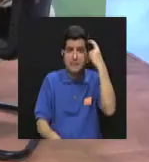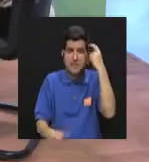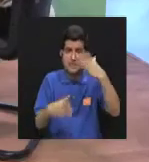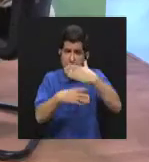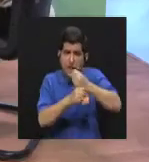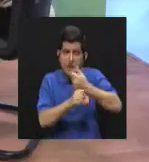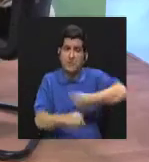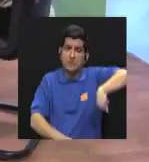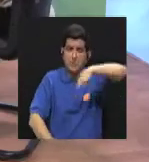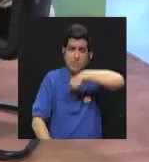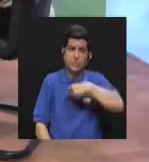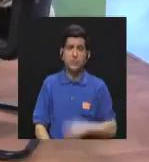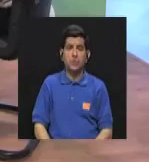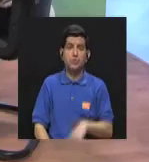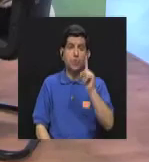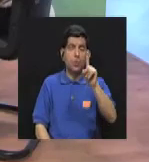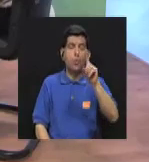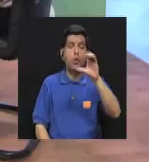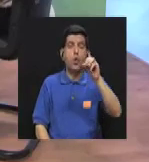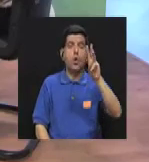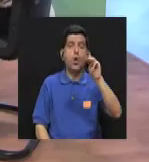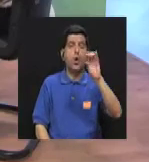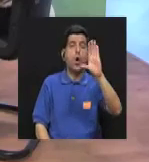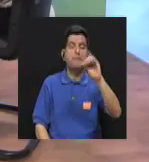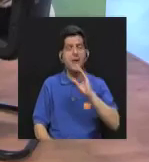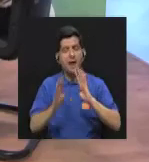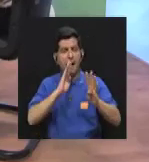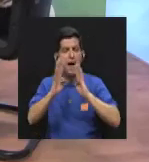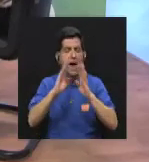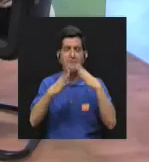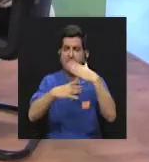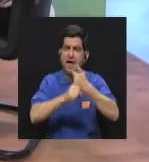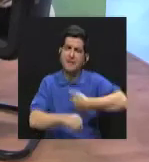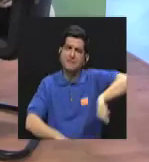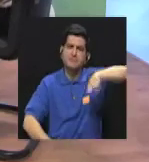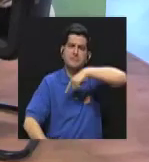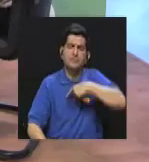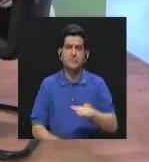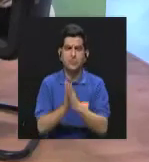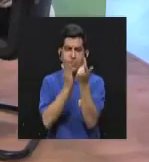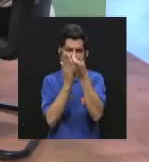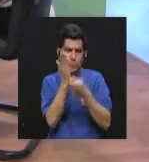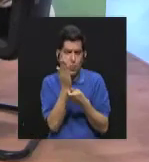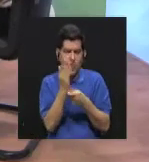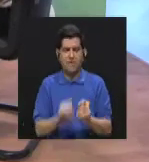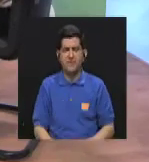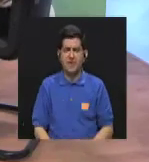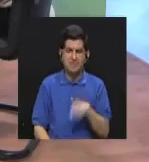hacer un cómic. Estuvimos hablando de generar una revista gráfica